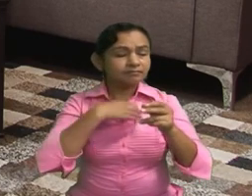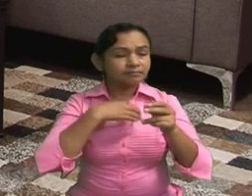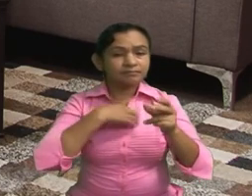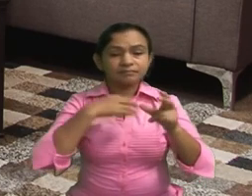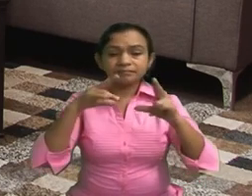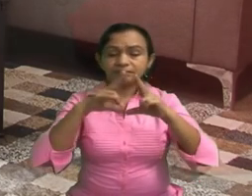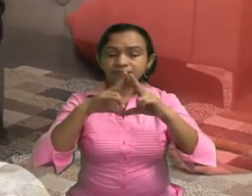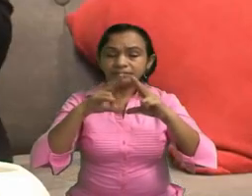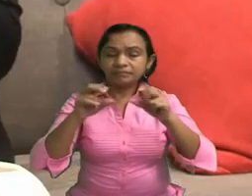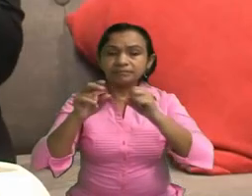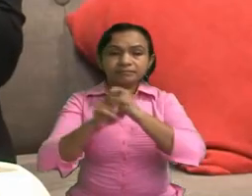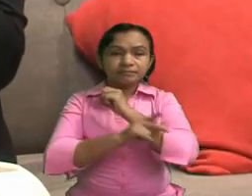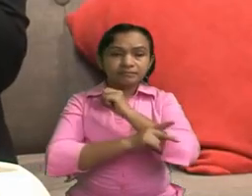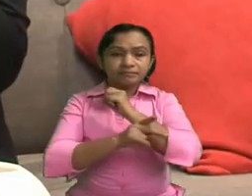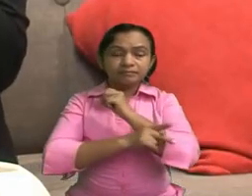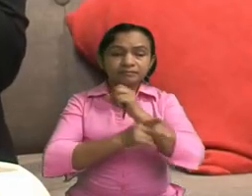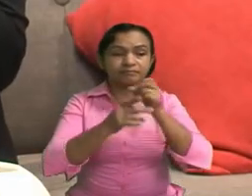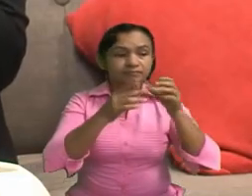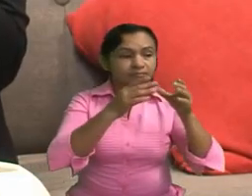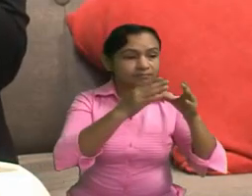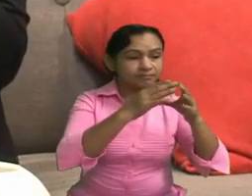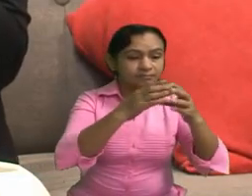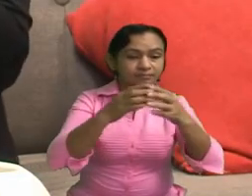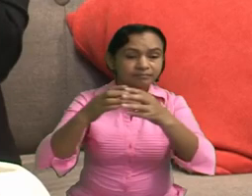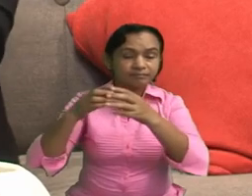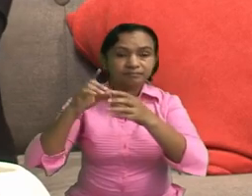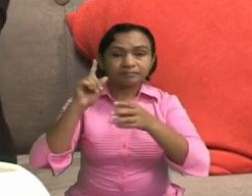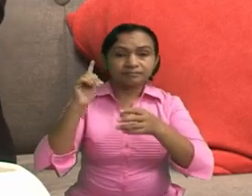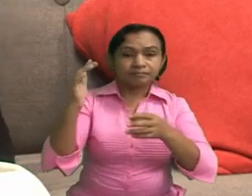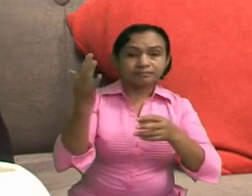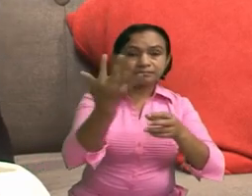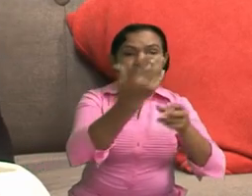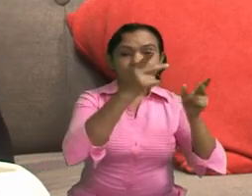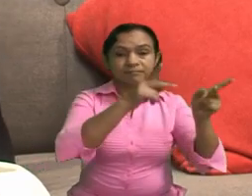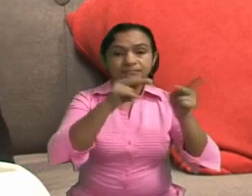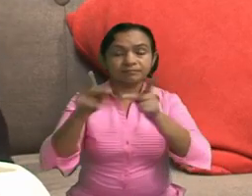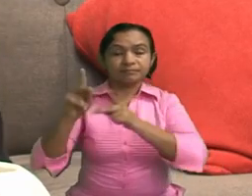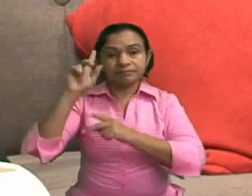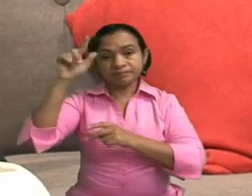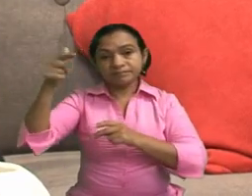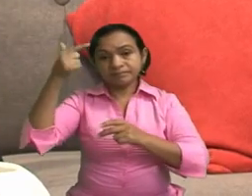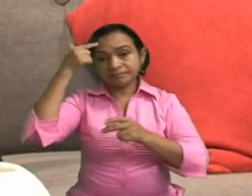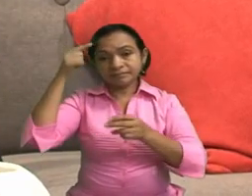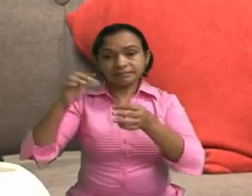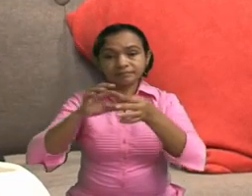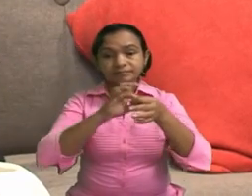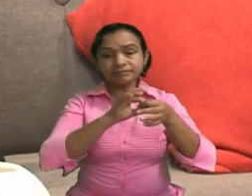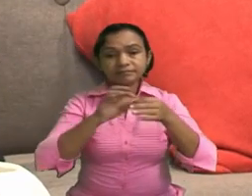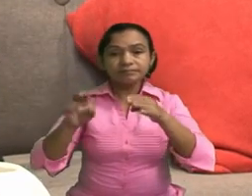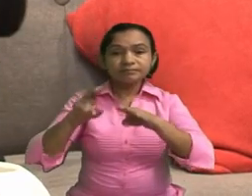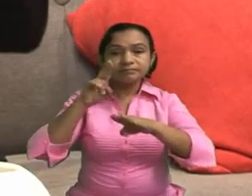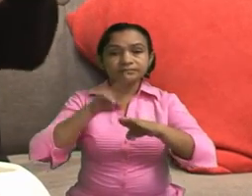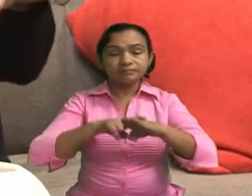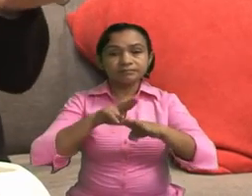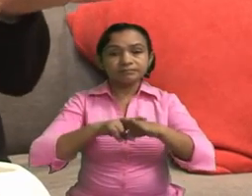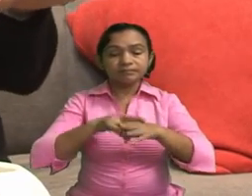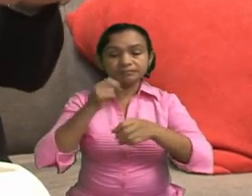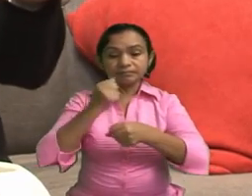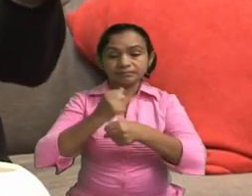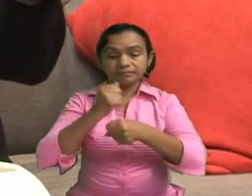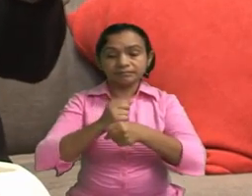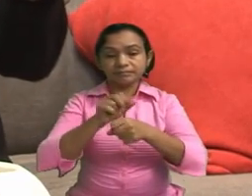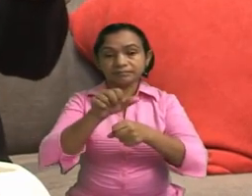Claro. Y es para nuestras comunidades. Sí. Nosotros, el Gobierno de Reconciliación Nacional, trabaja para nuestras